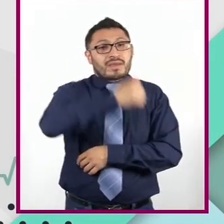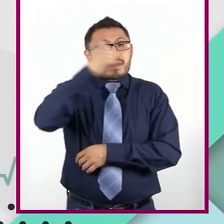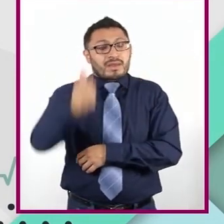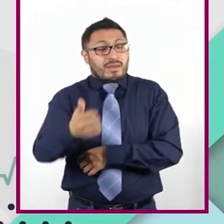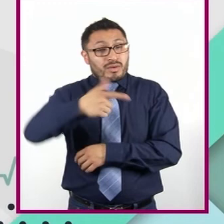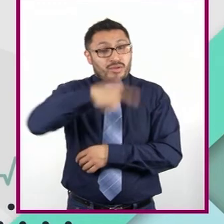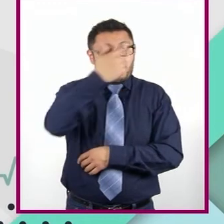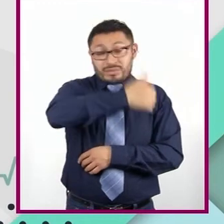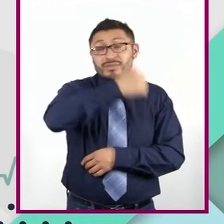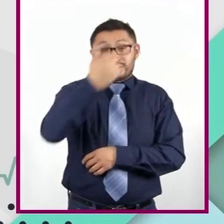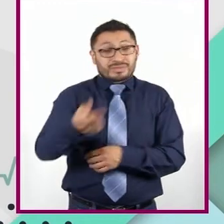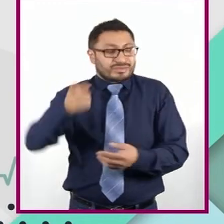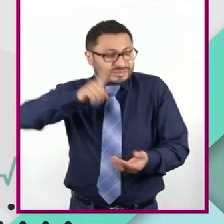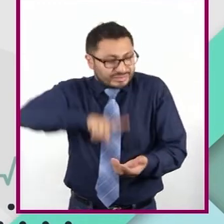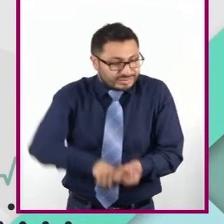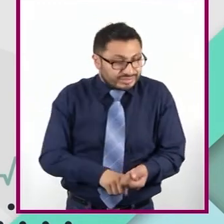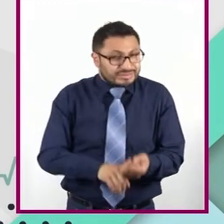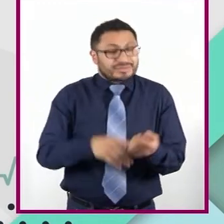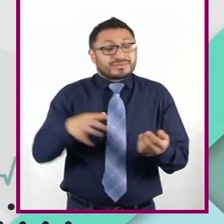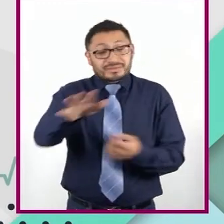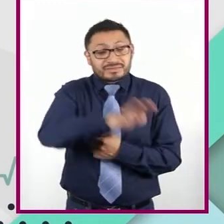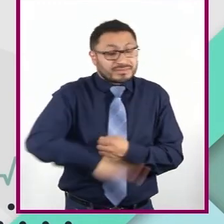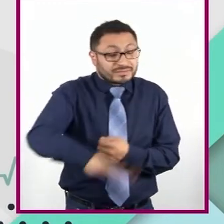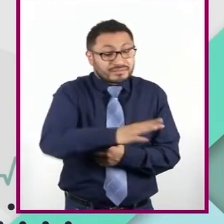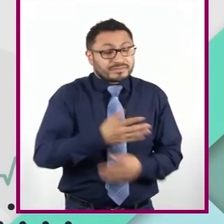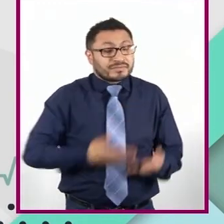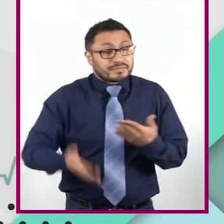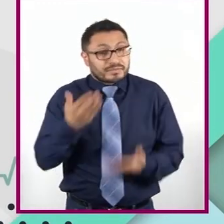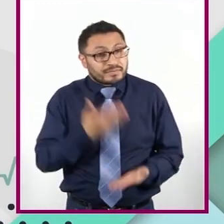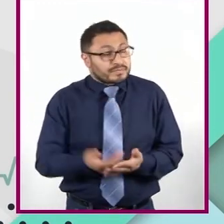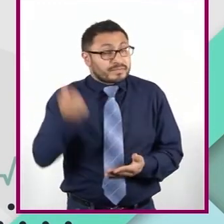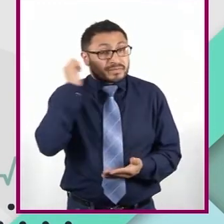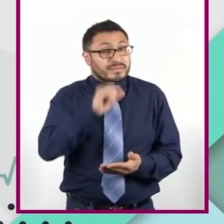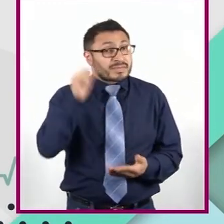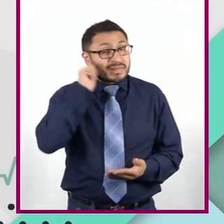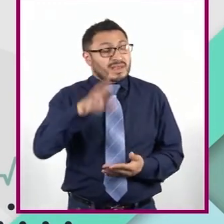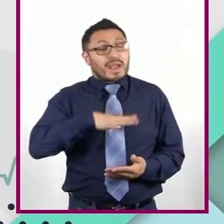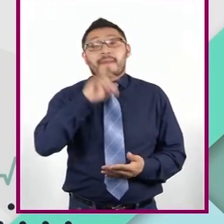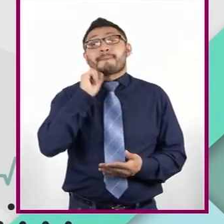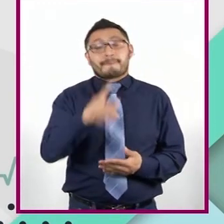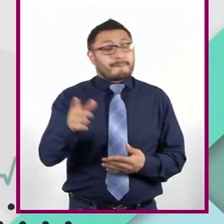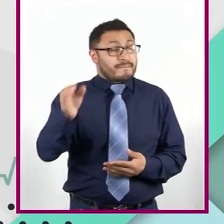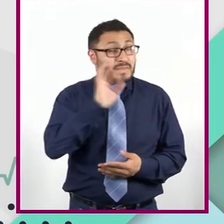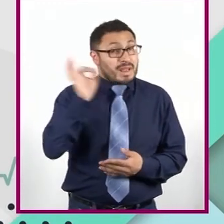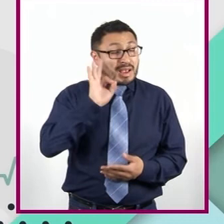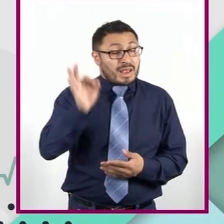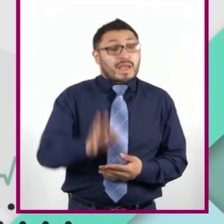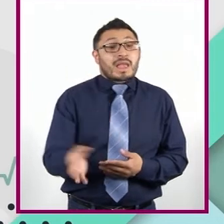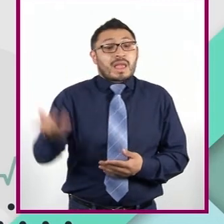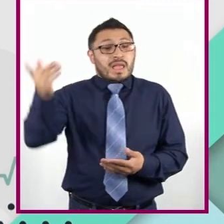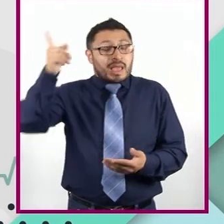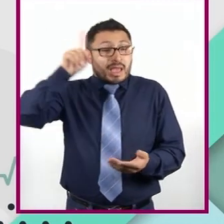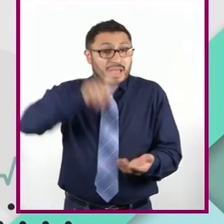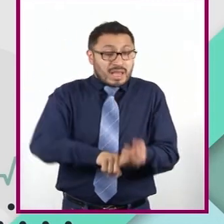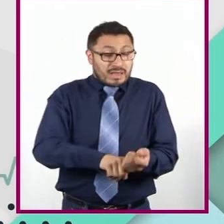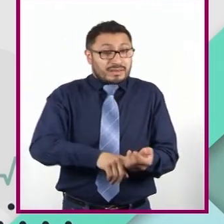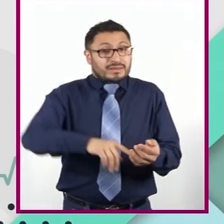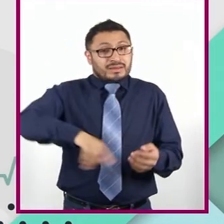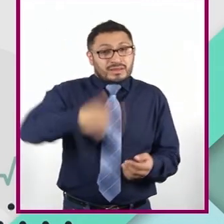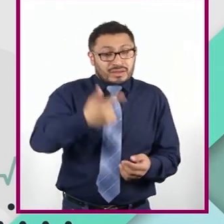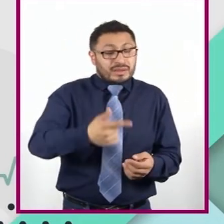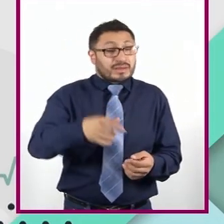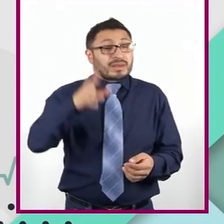12 eventos presentes en el espacio muestral siempre va a tener la misma probabilidad de caer de un doceavo,